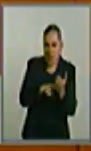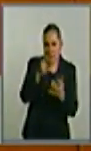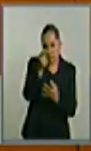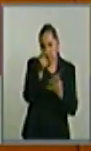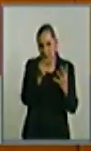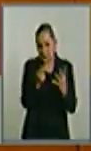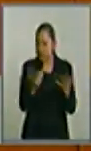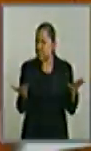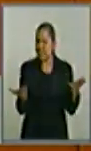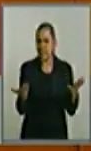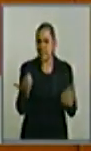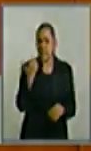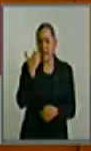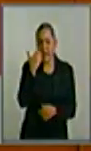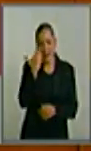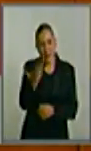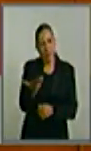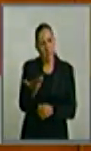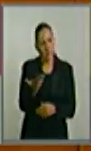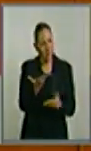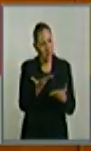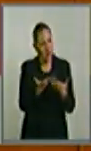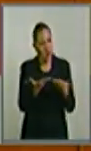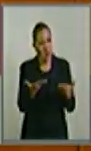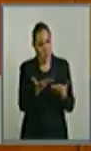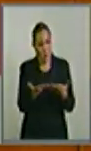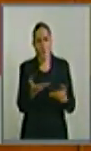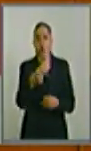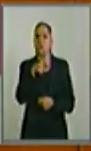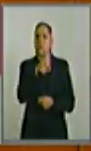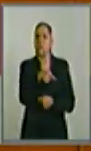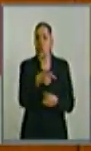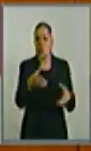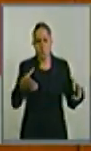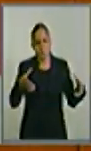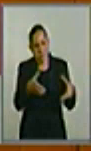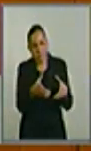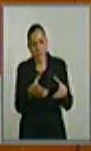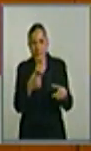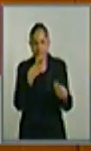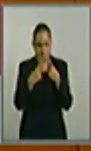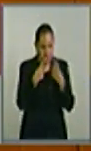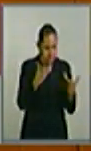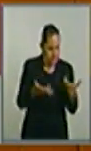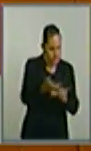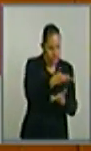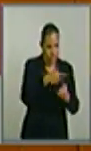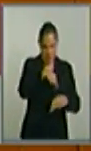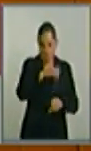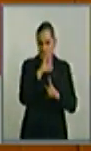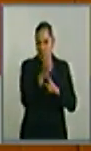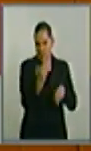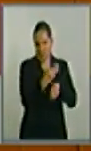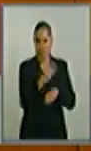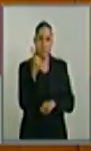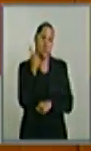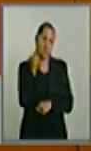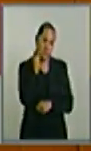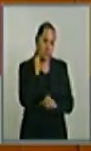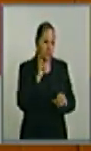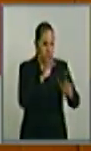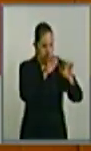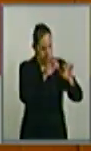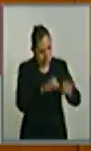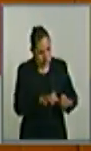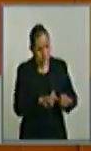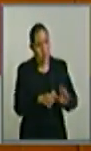ser claramente testificada y apoyada por esta comisión permanente para que quede muy